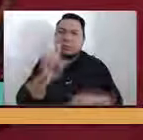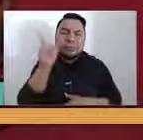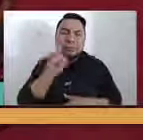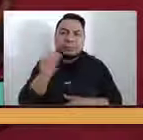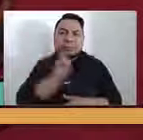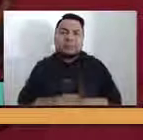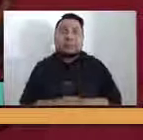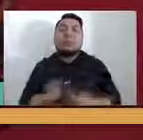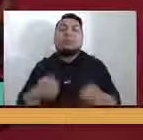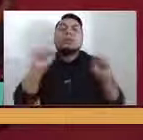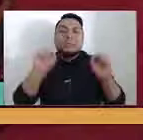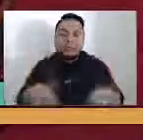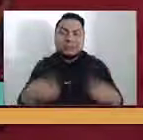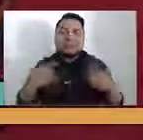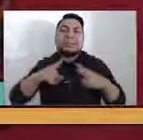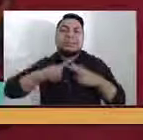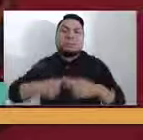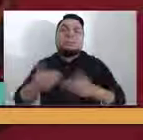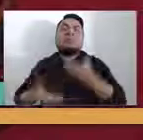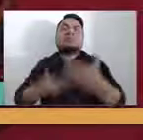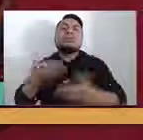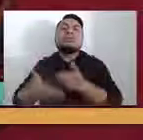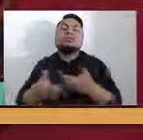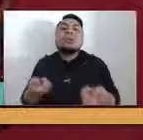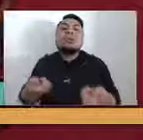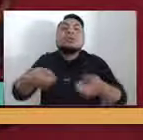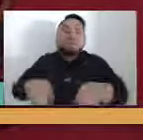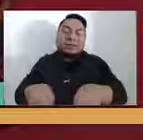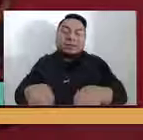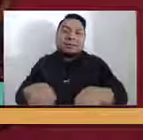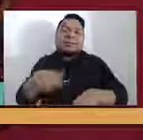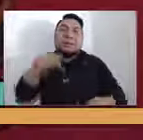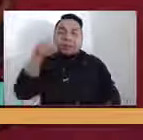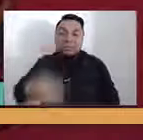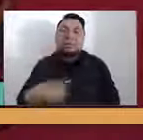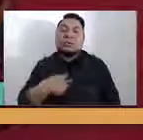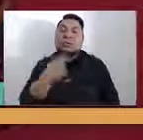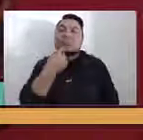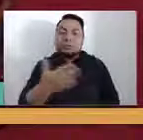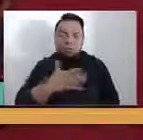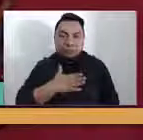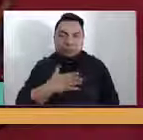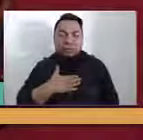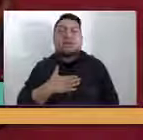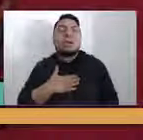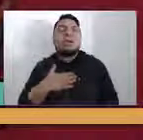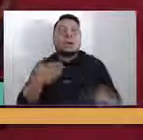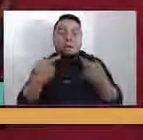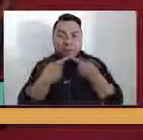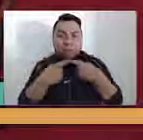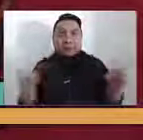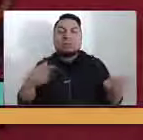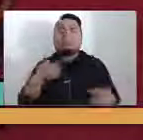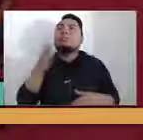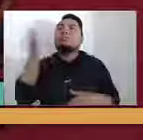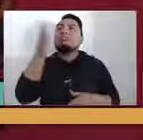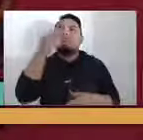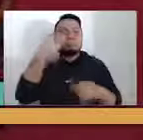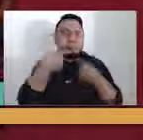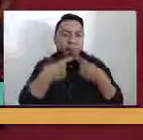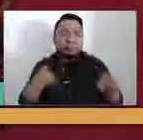se ha iniciado un proceso de nulidad. Y eso lo he dicho yo abiertamente y en cuanto foro he podido estar.